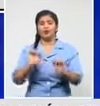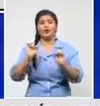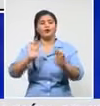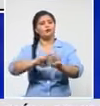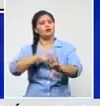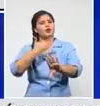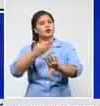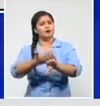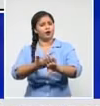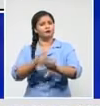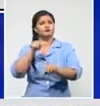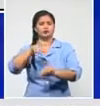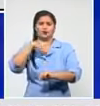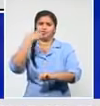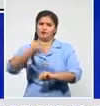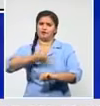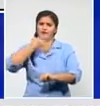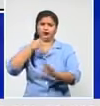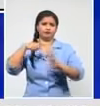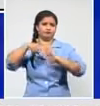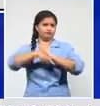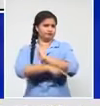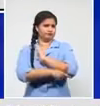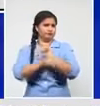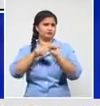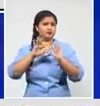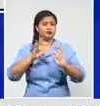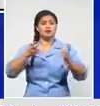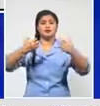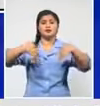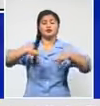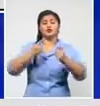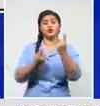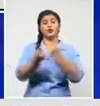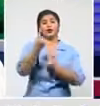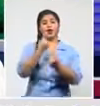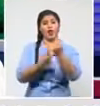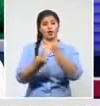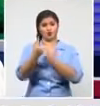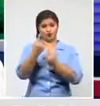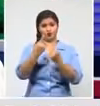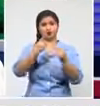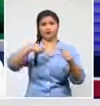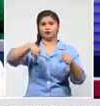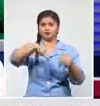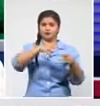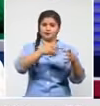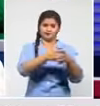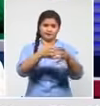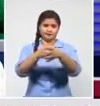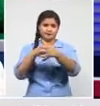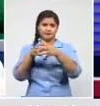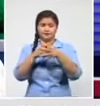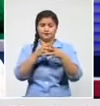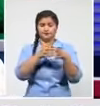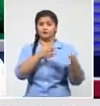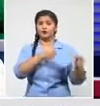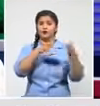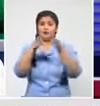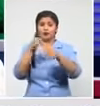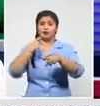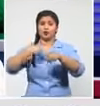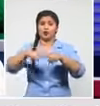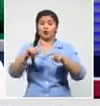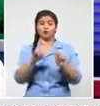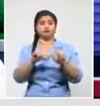es el comportamiento de la pandemia en algunos de ellos. Y también hay una gráfica que nos dice